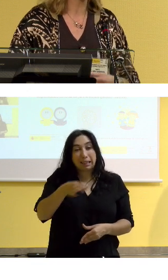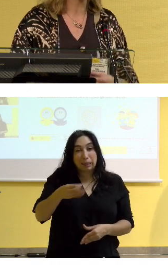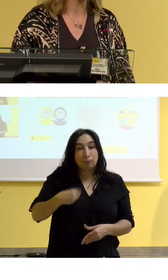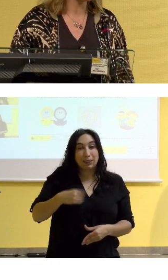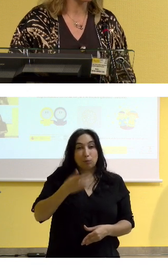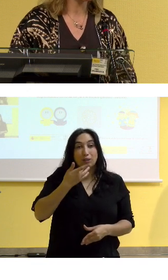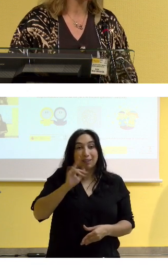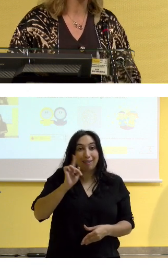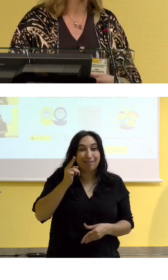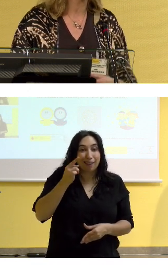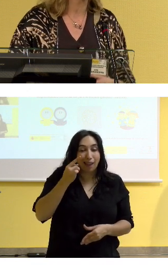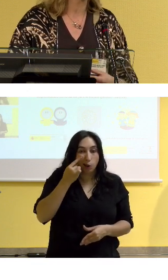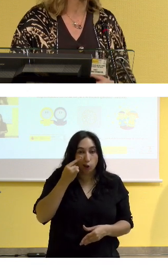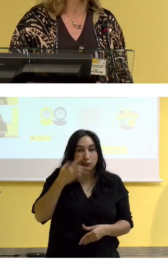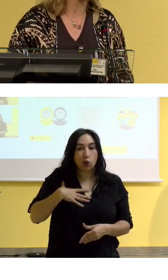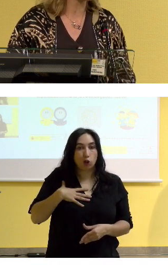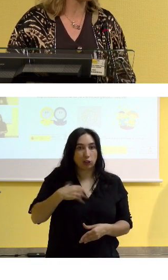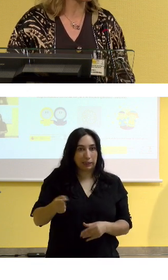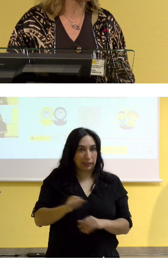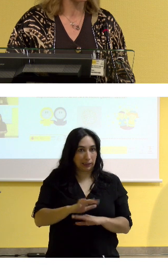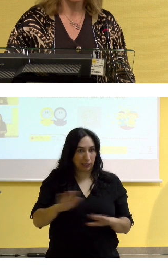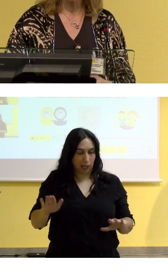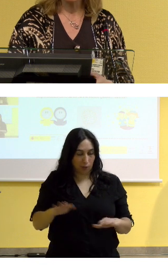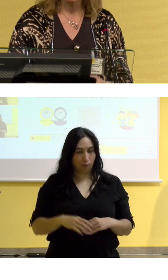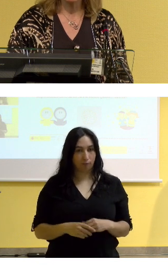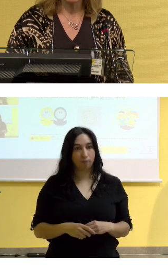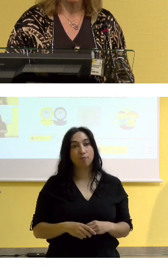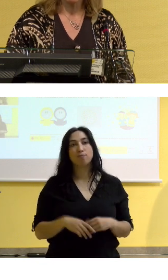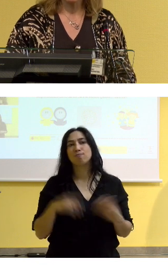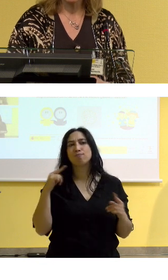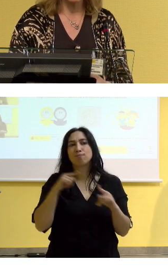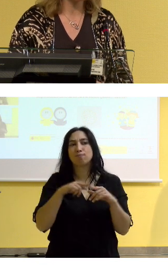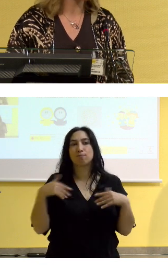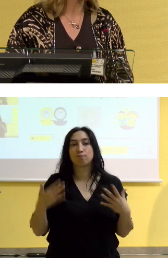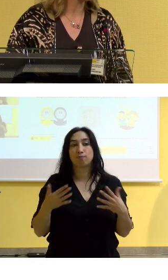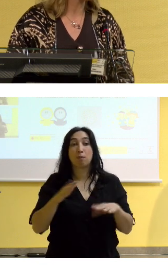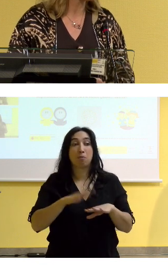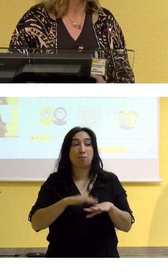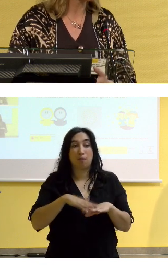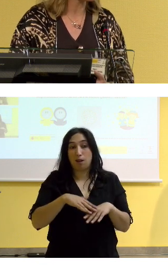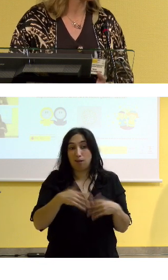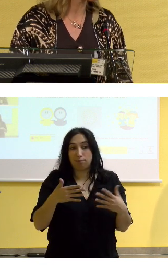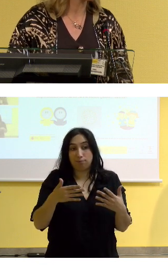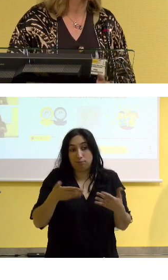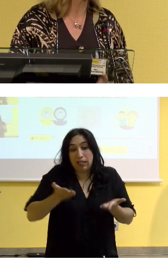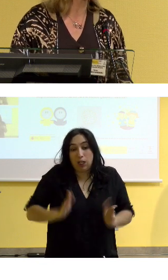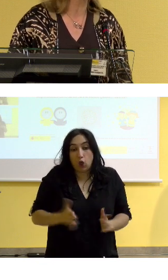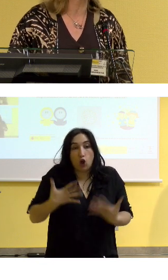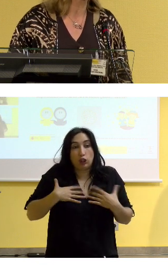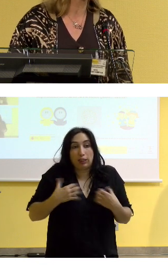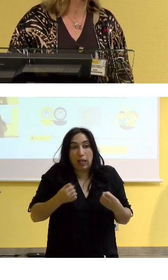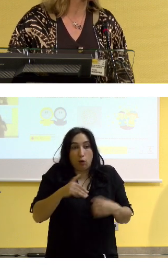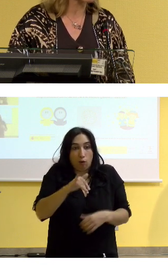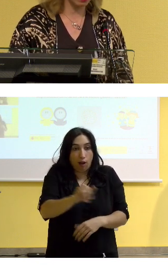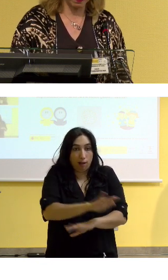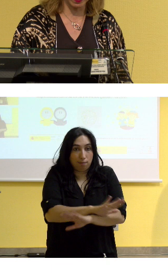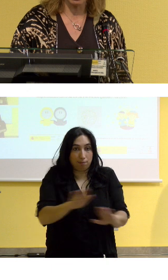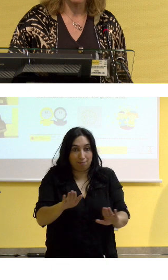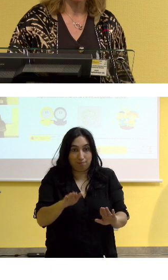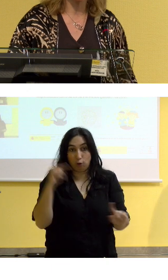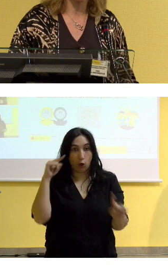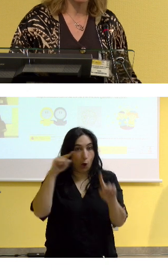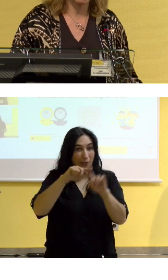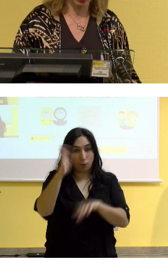sido diagnosticados como sanos para esta enfermedad. ¿Con qué fin? Pues con el único fin de tener un niño sano en nuestra casa, que ese debe ser el